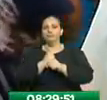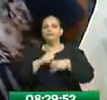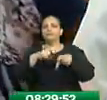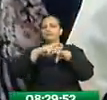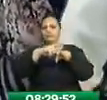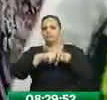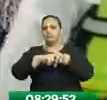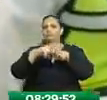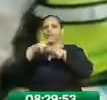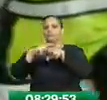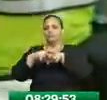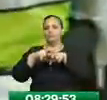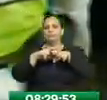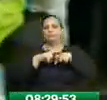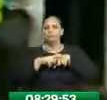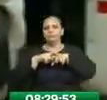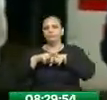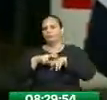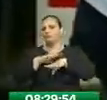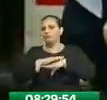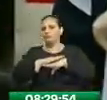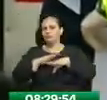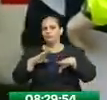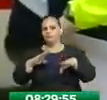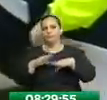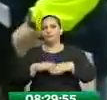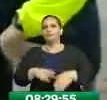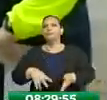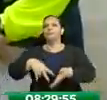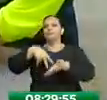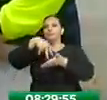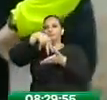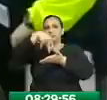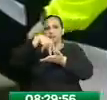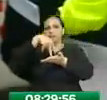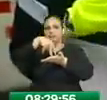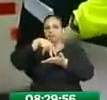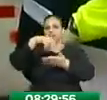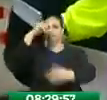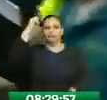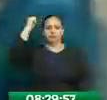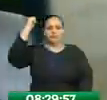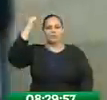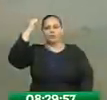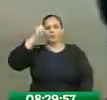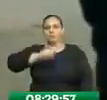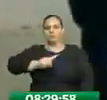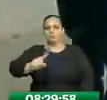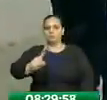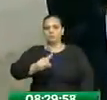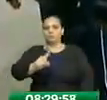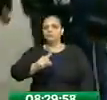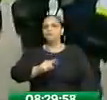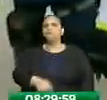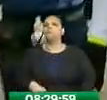sentados, el 30% de capacidad de las unidades, y vemos en estos momentos cómo van subiendo las